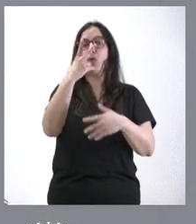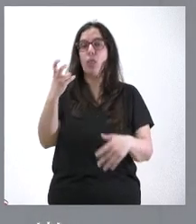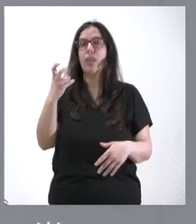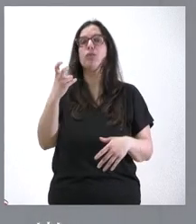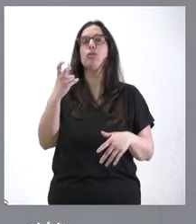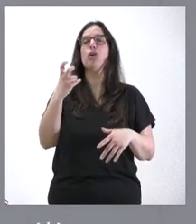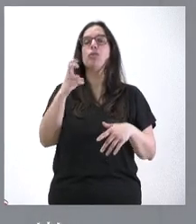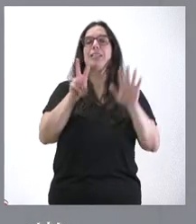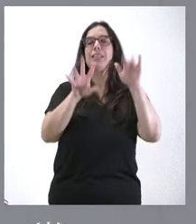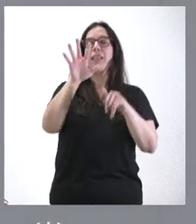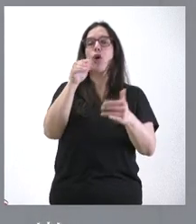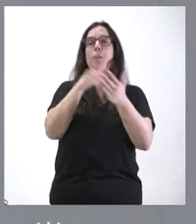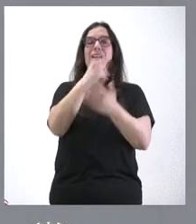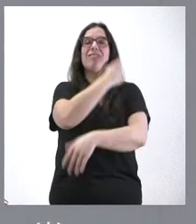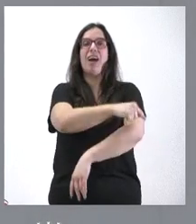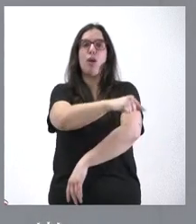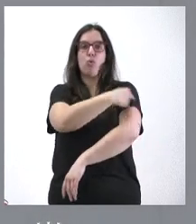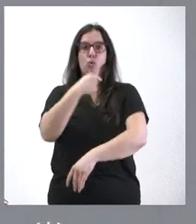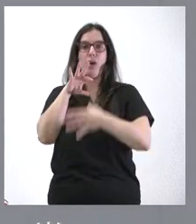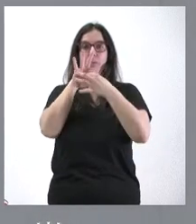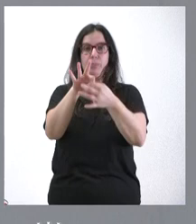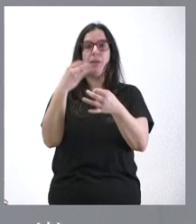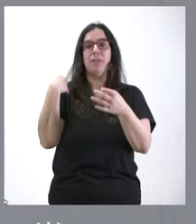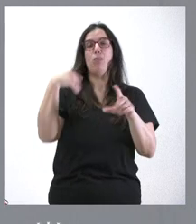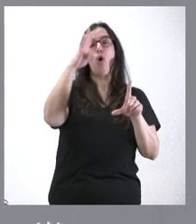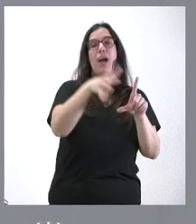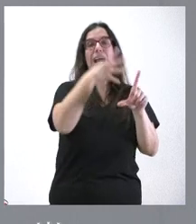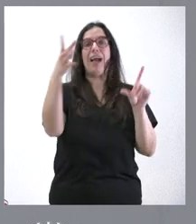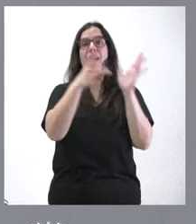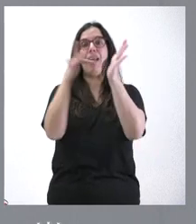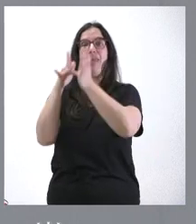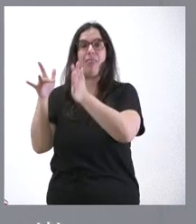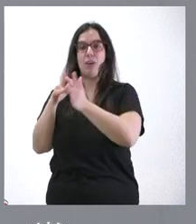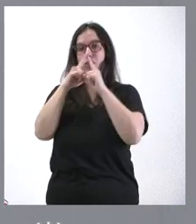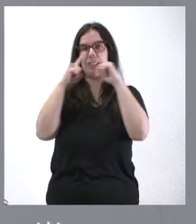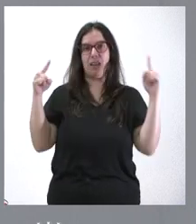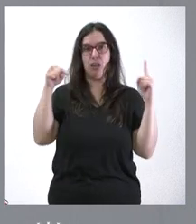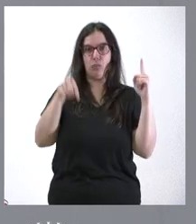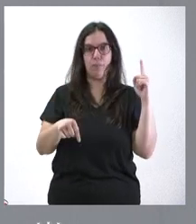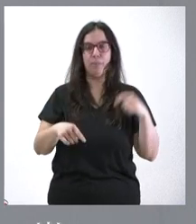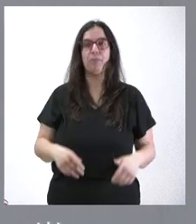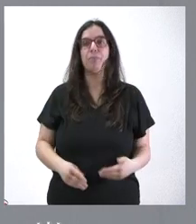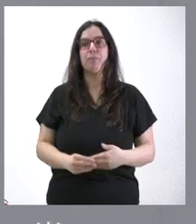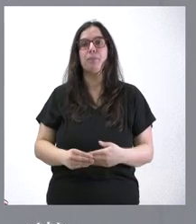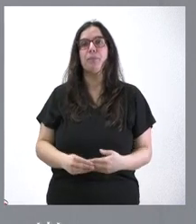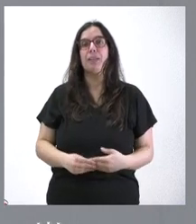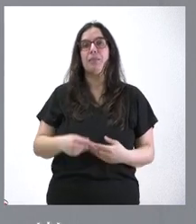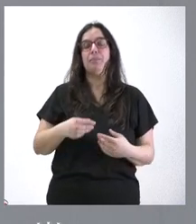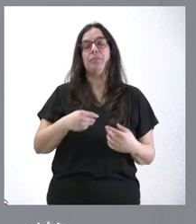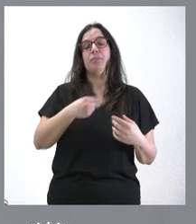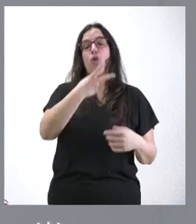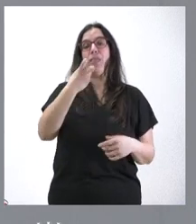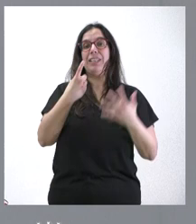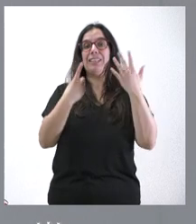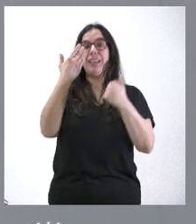265,000 vacunas de acuerdo con el calendario vacunal de 2024 el desglose de estas 200